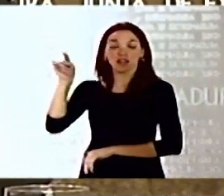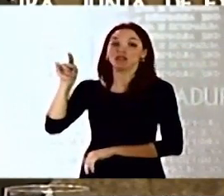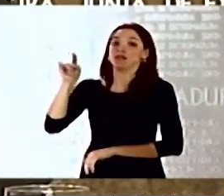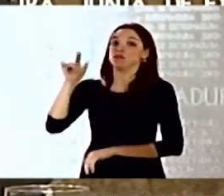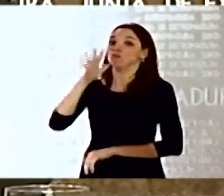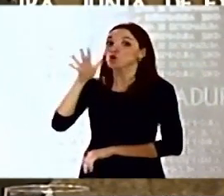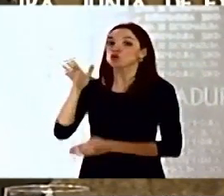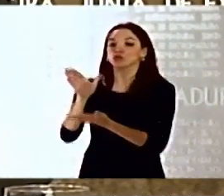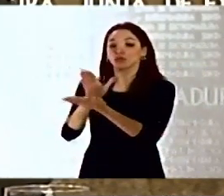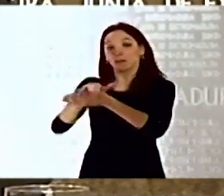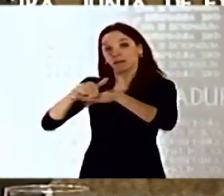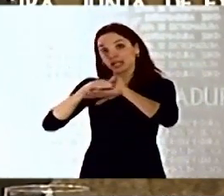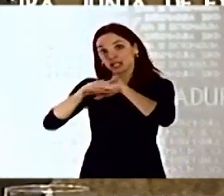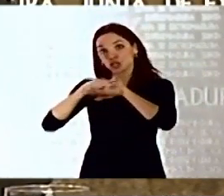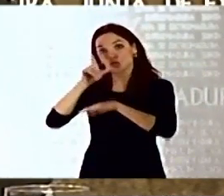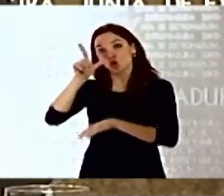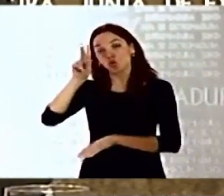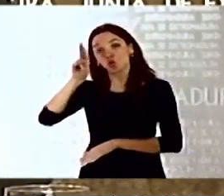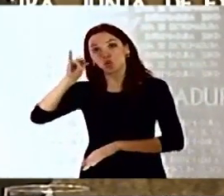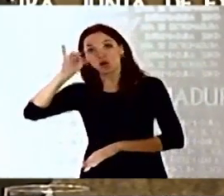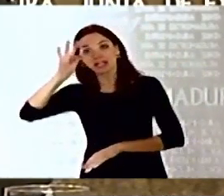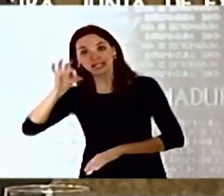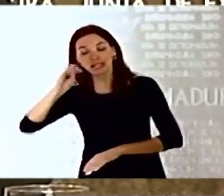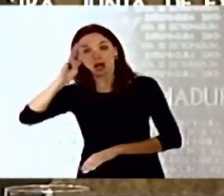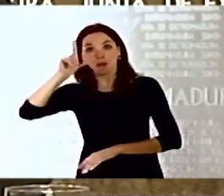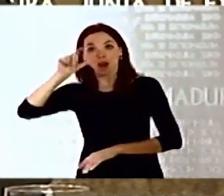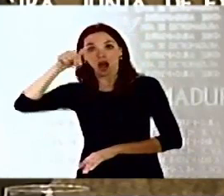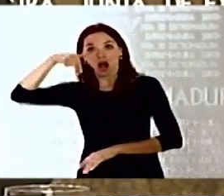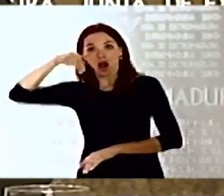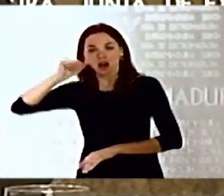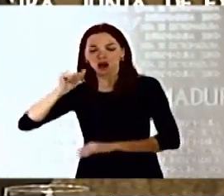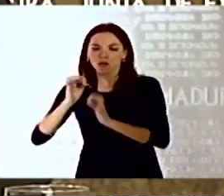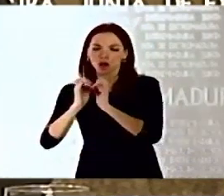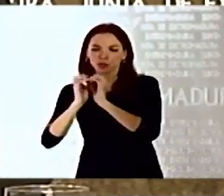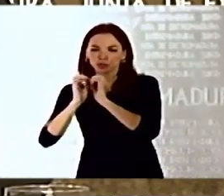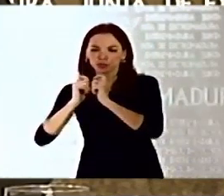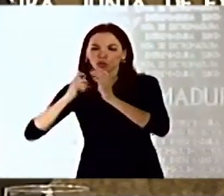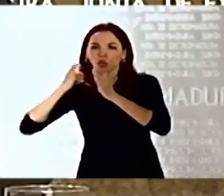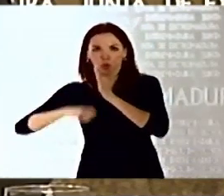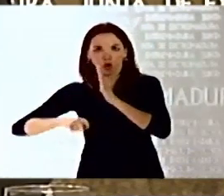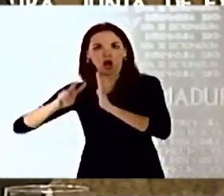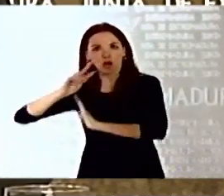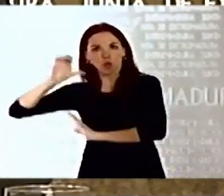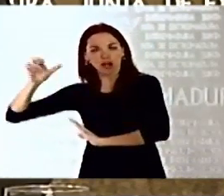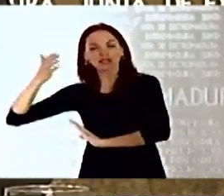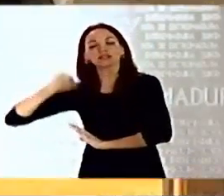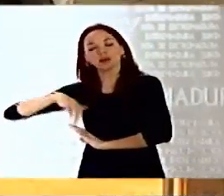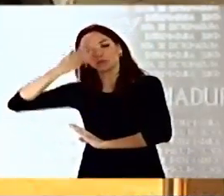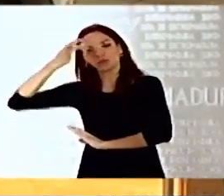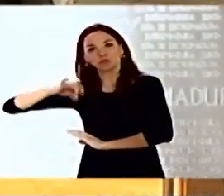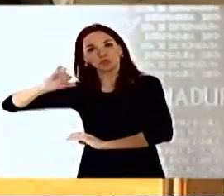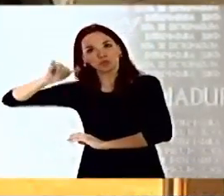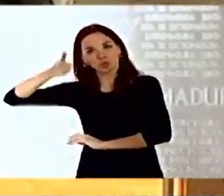el ministro, sí lo ha conseguido después de una ardua negociación con la Comisión Europea.